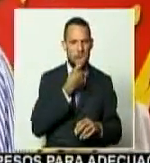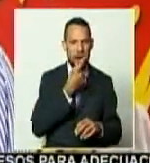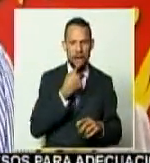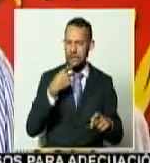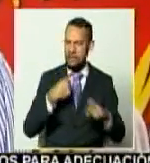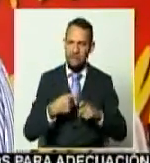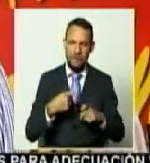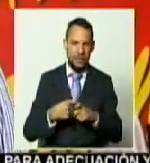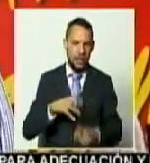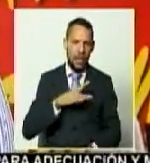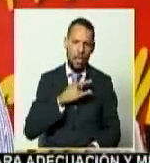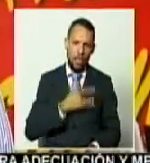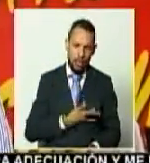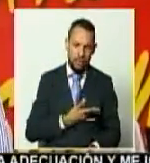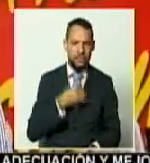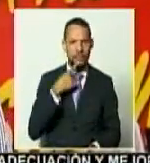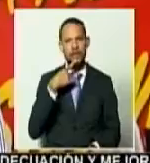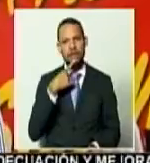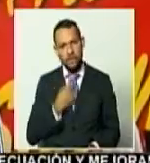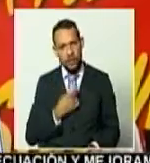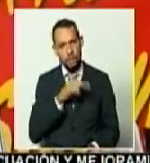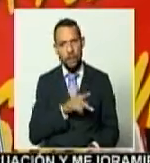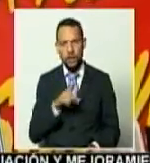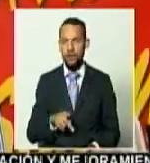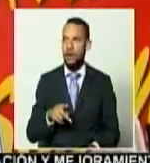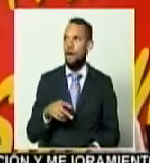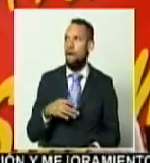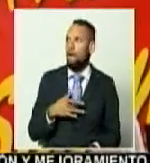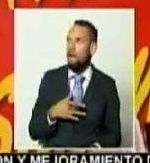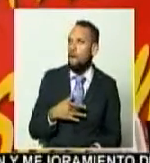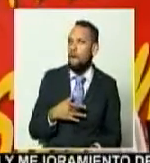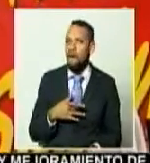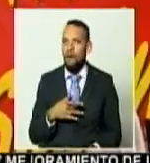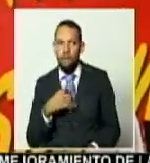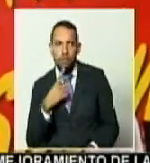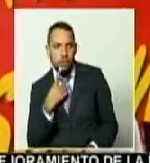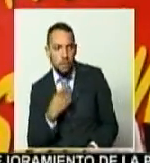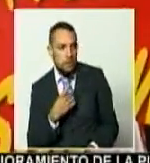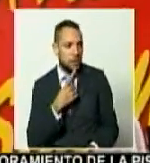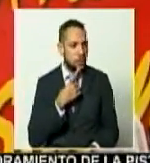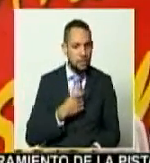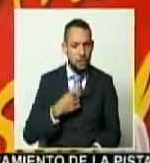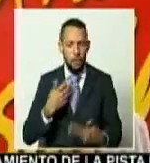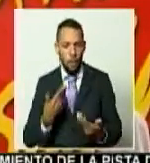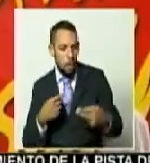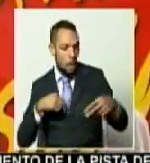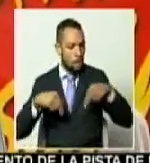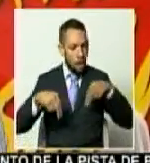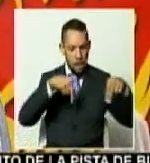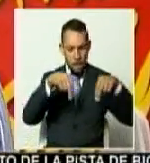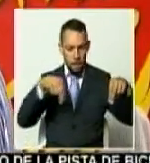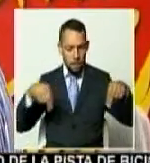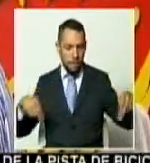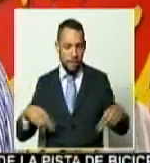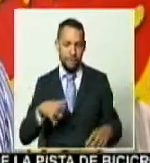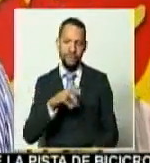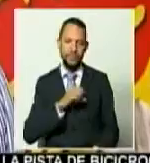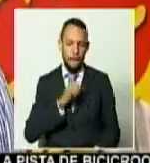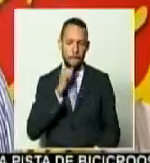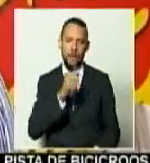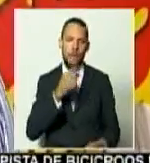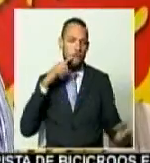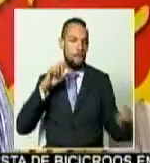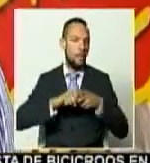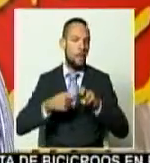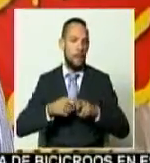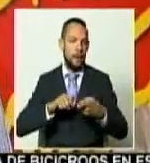eso realmente lo siente el jugador, lo siente el entrenador, lo sentimos nosotros y lo sentimos con tristeza porque mire, el